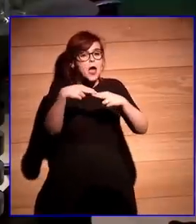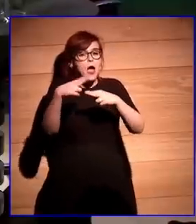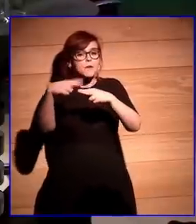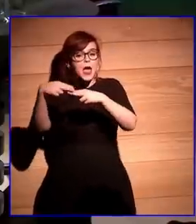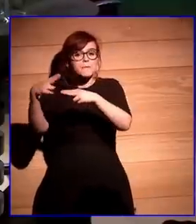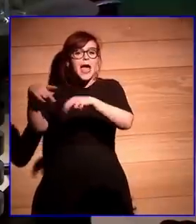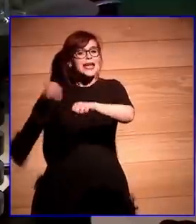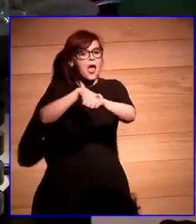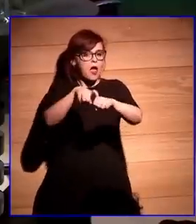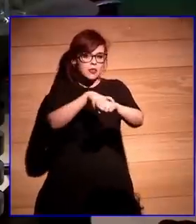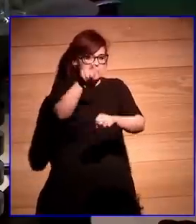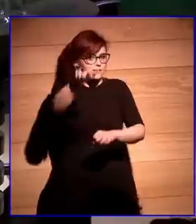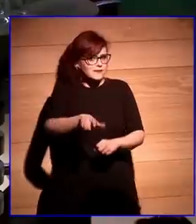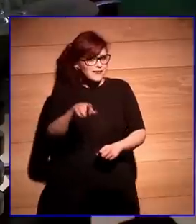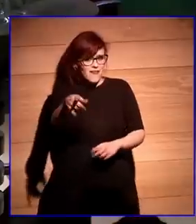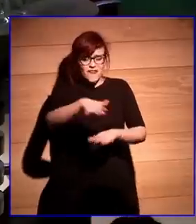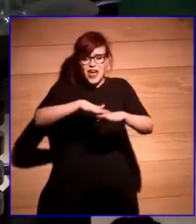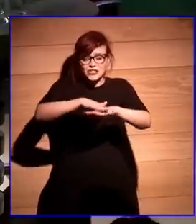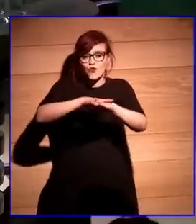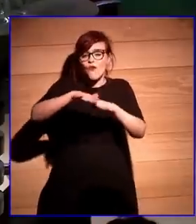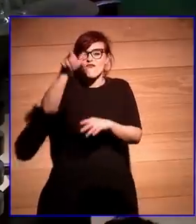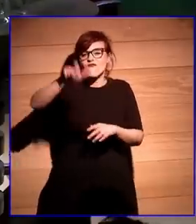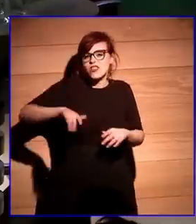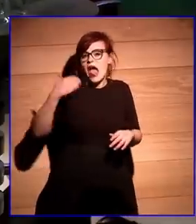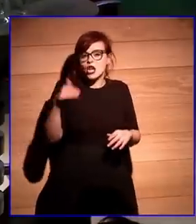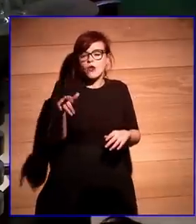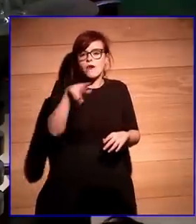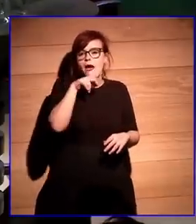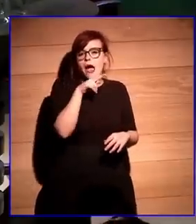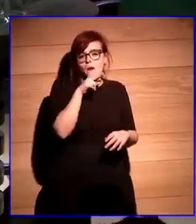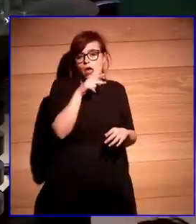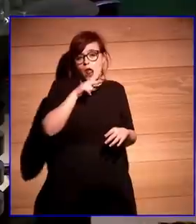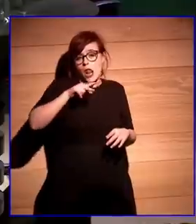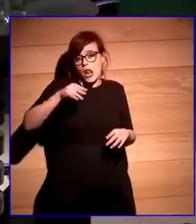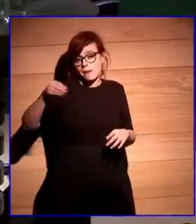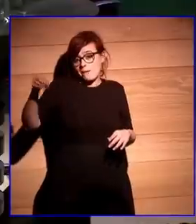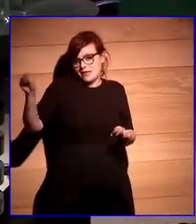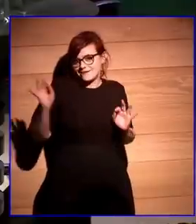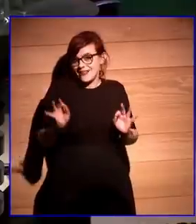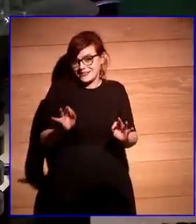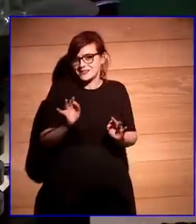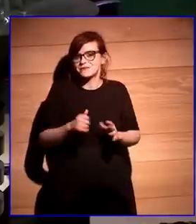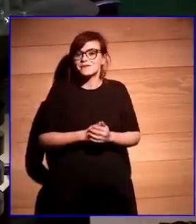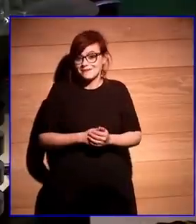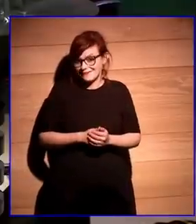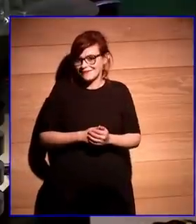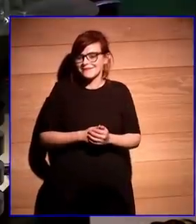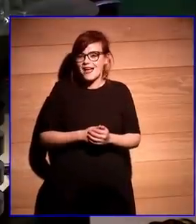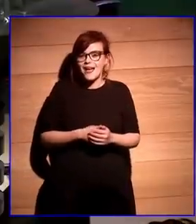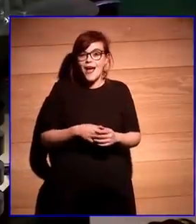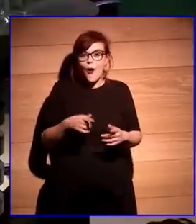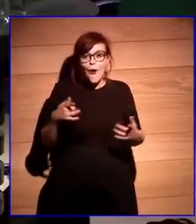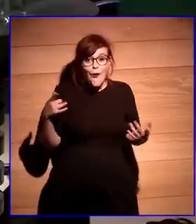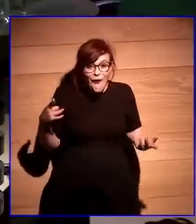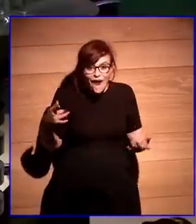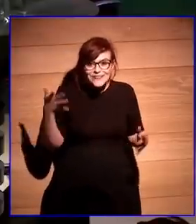yo creo que una característica fundamental de cualquier villano es que hable de más. Un villano como Dios manda... Ser